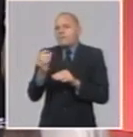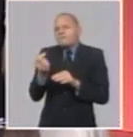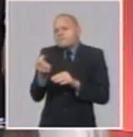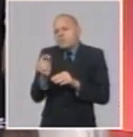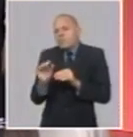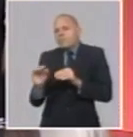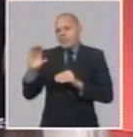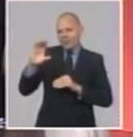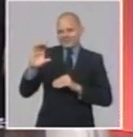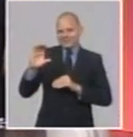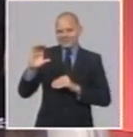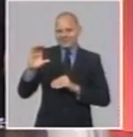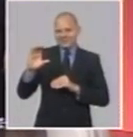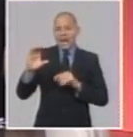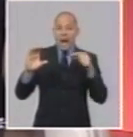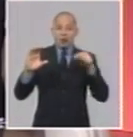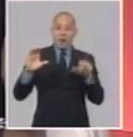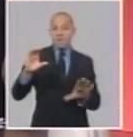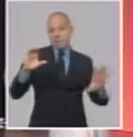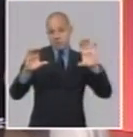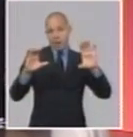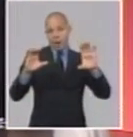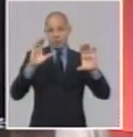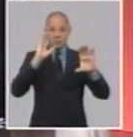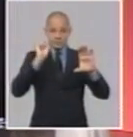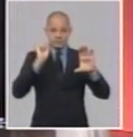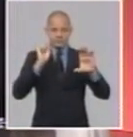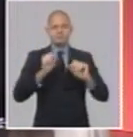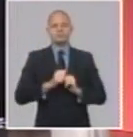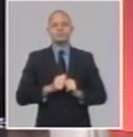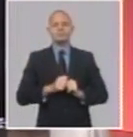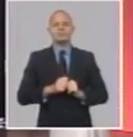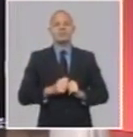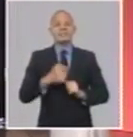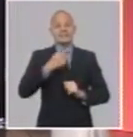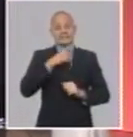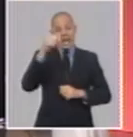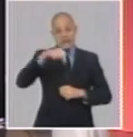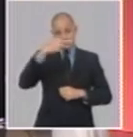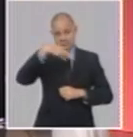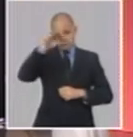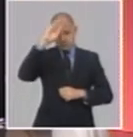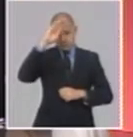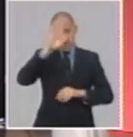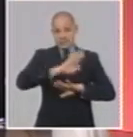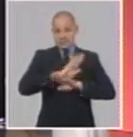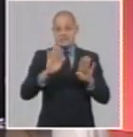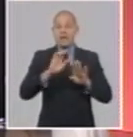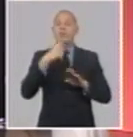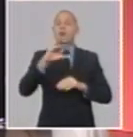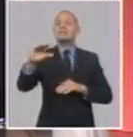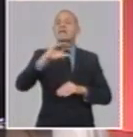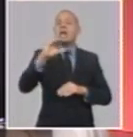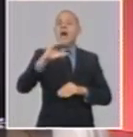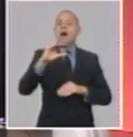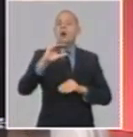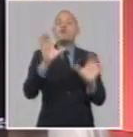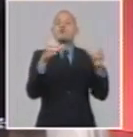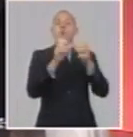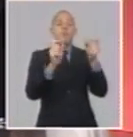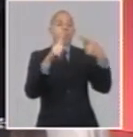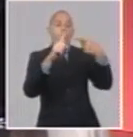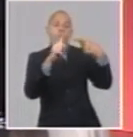hemos dicho y hemos fijado el salario mínimo del país, pero en Cuba, en el salario mínimo del grupo 1,